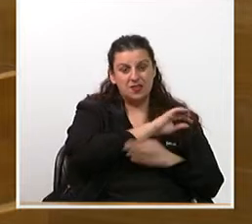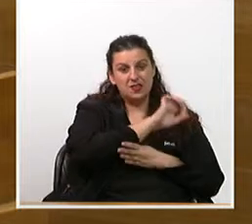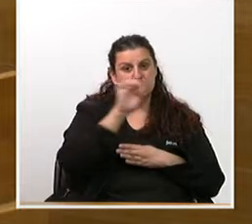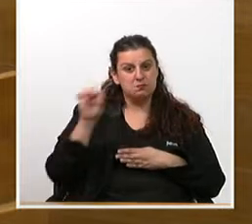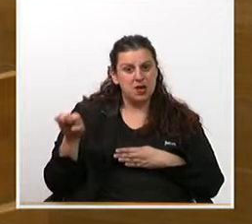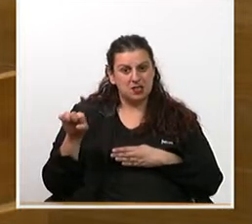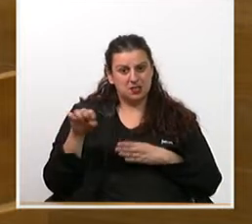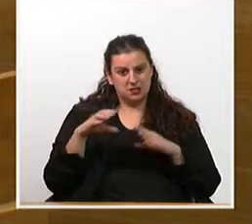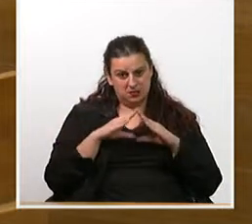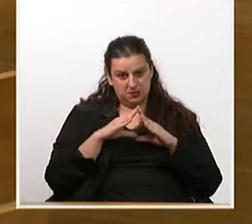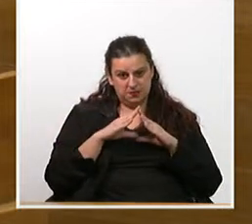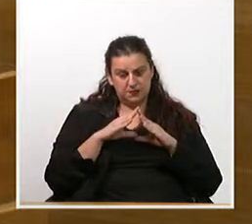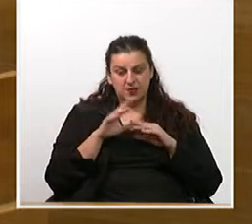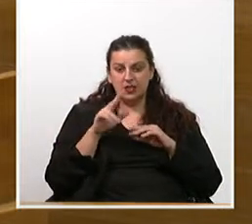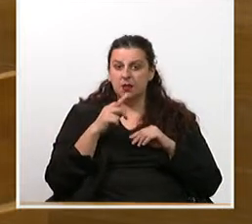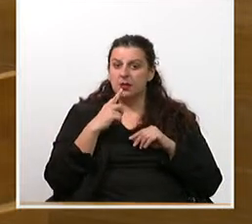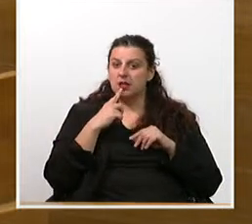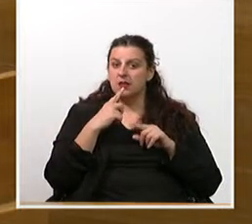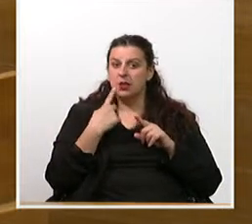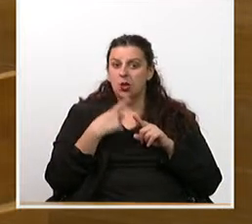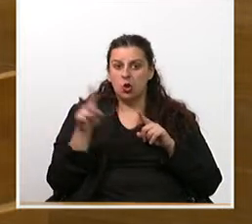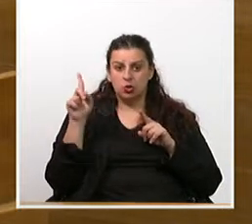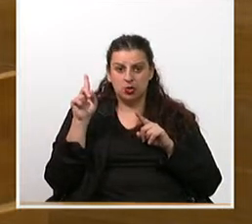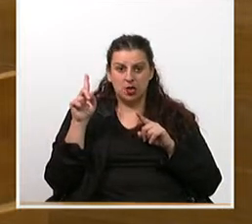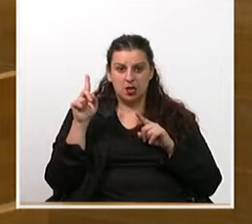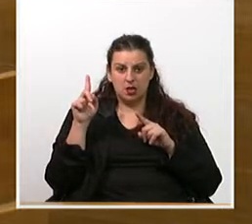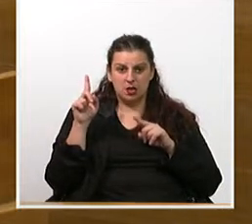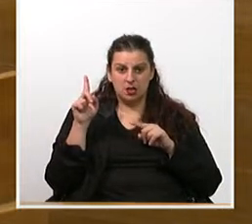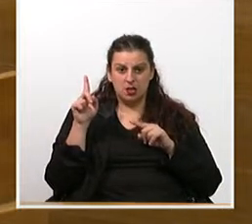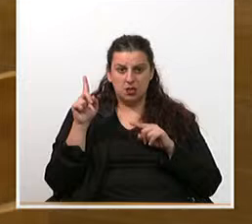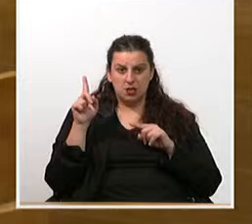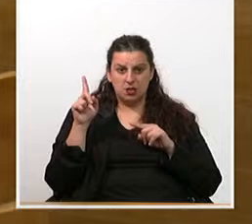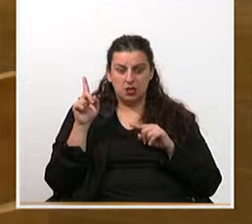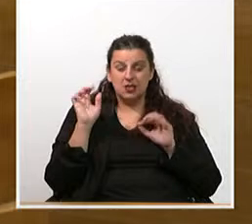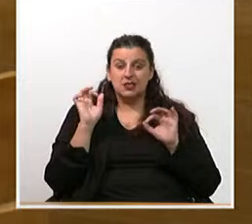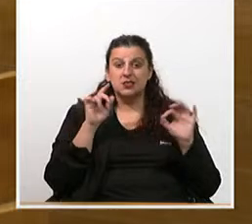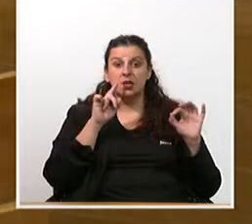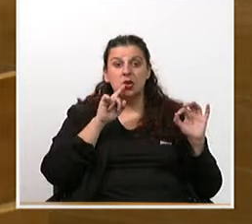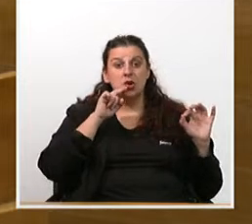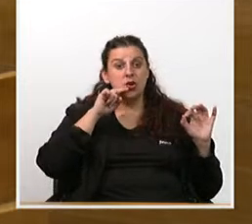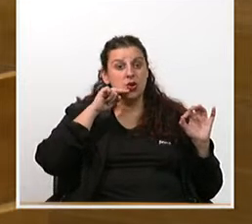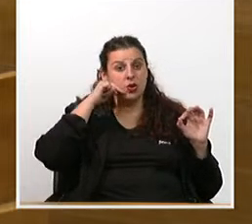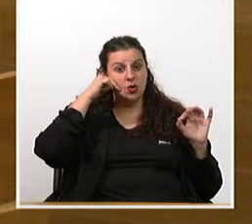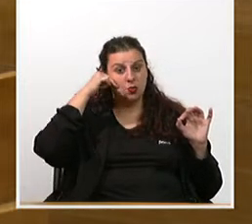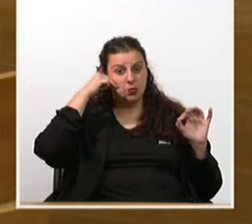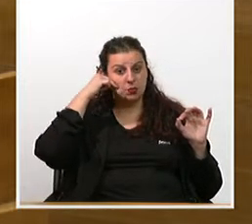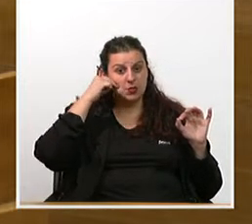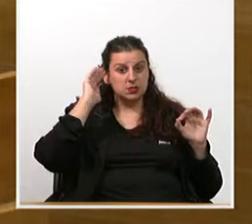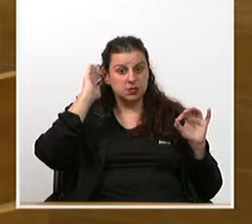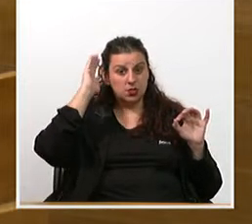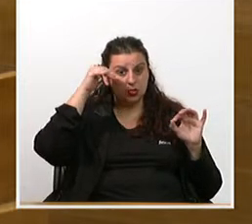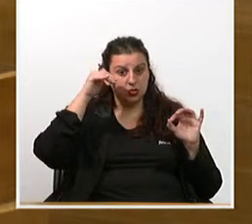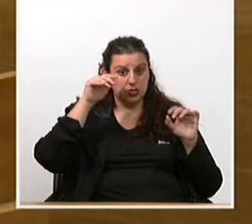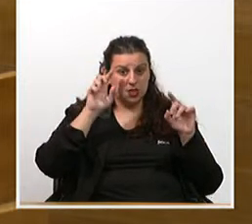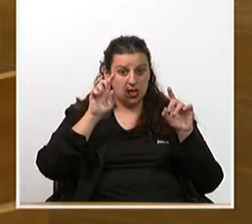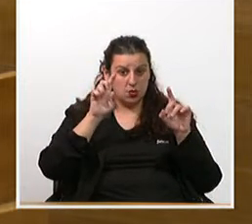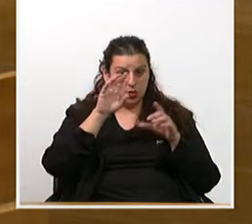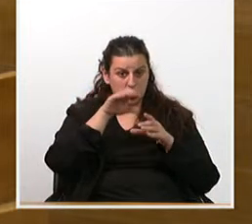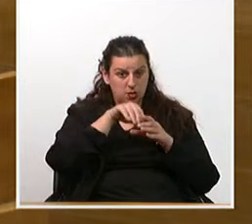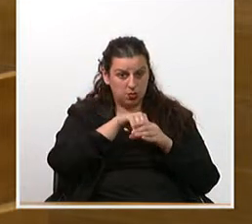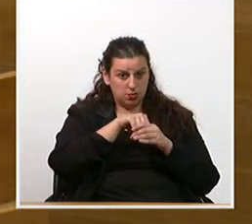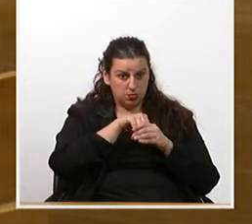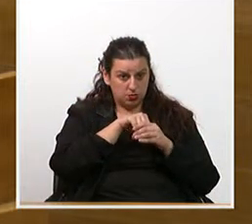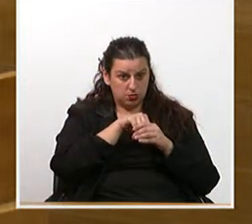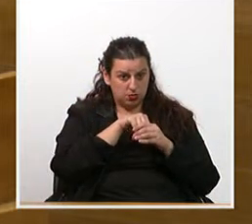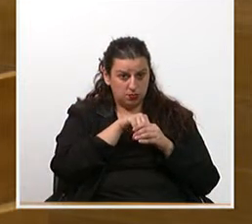y tamb una Cos cu comprom va estar en la consellería deeducación ni